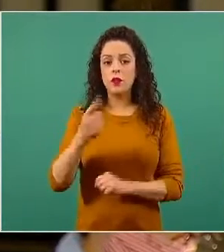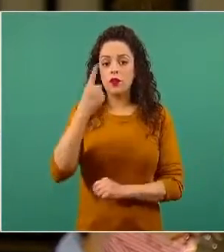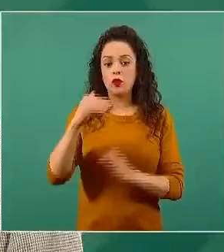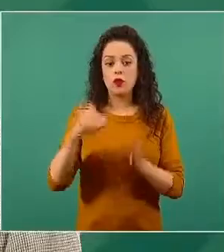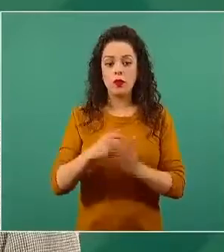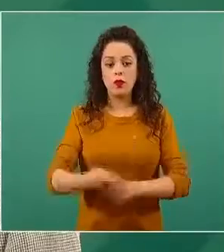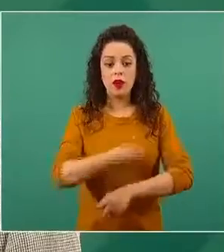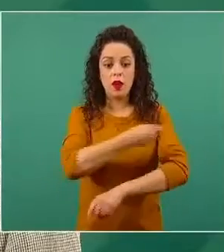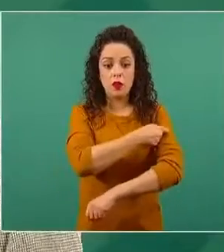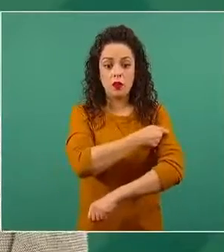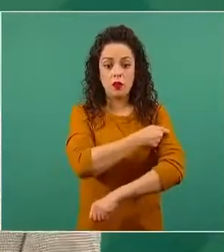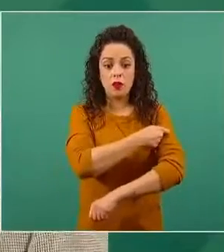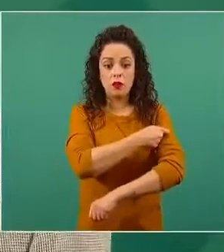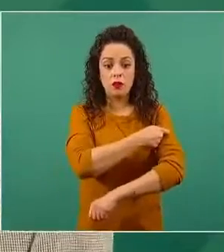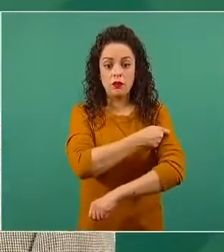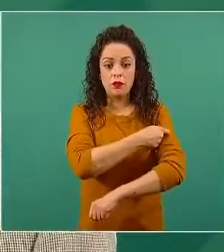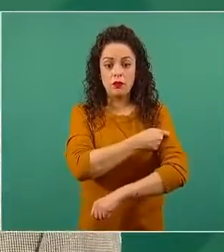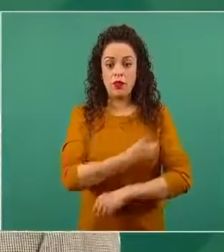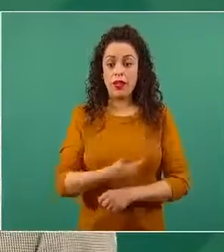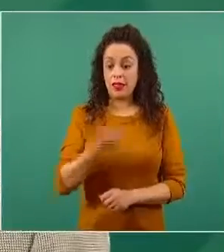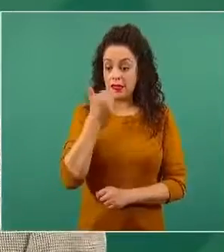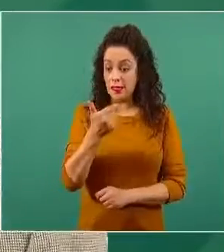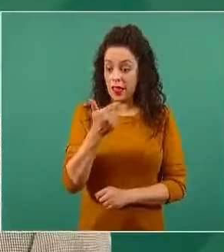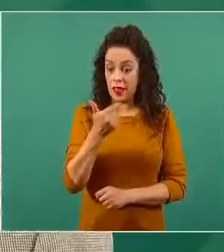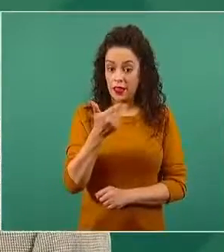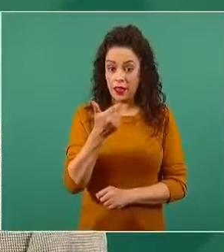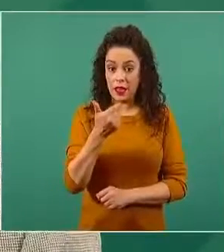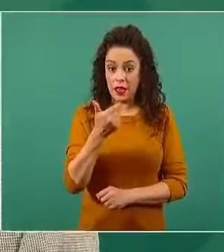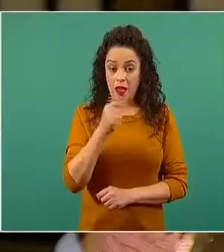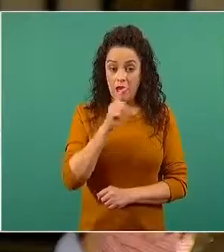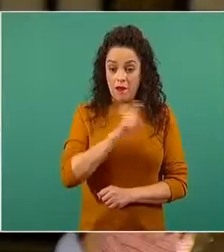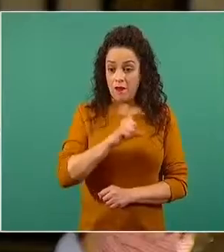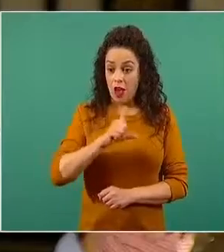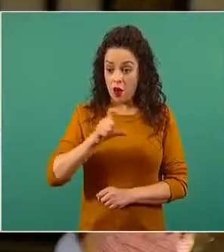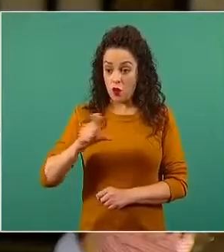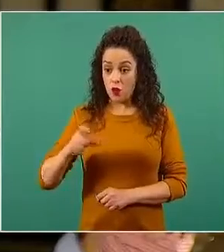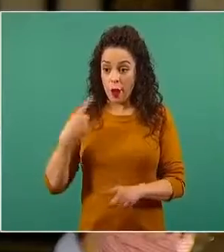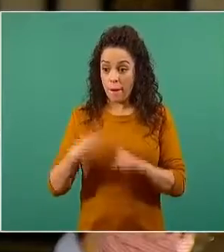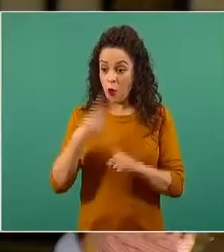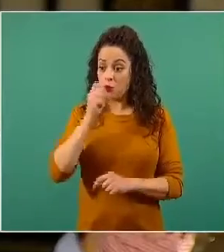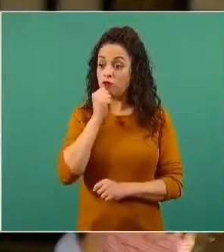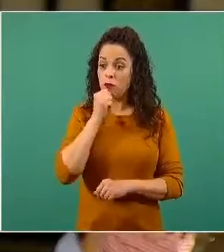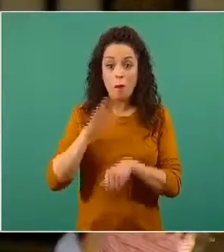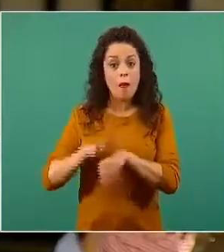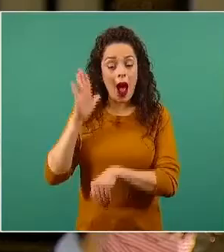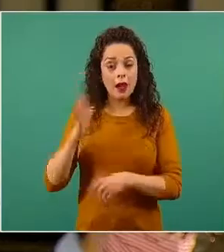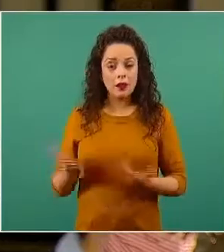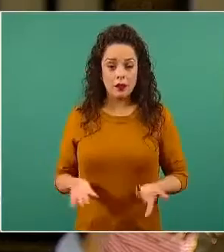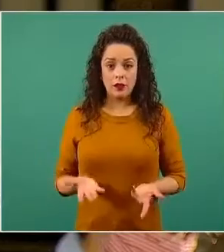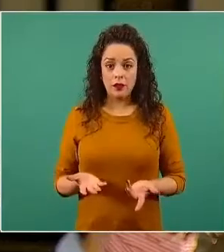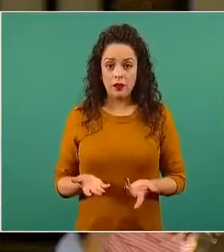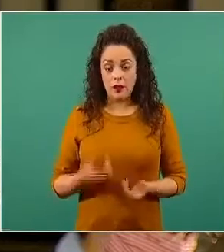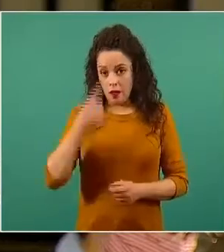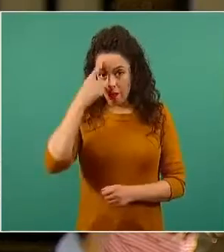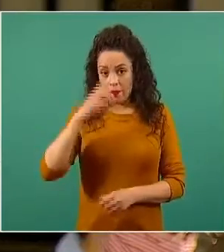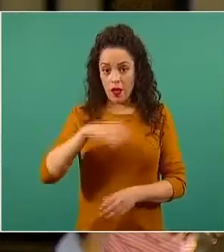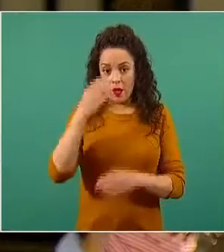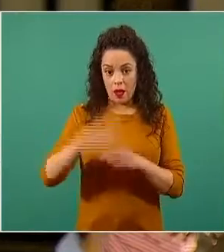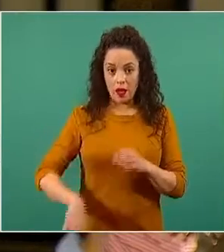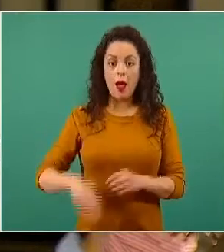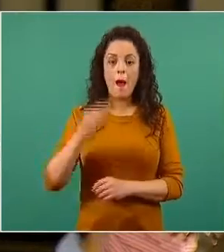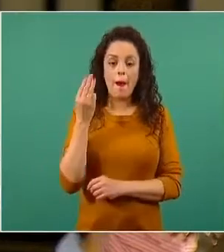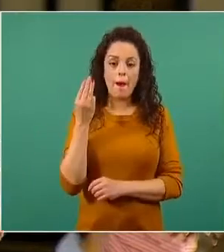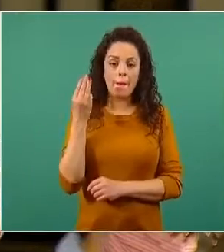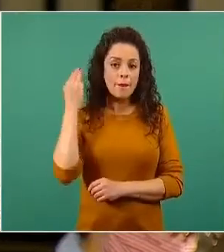vacunas, de las más de 7 vacunas, o sea, es decir, más de 7 vacunas por segundo, para poder concluir en marzo de